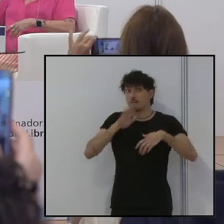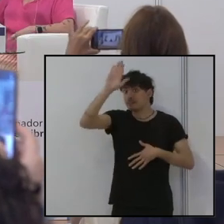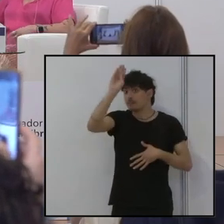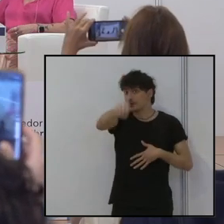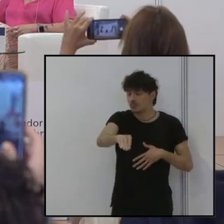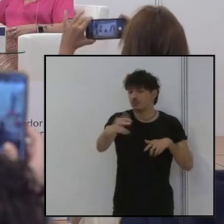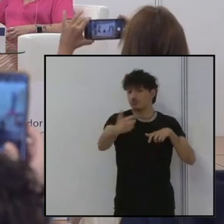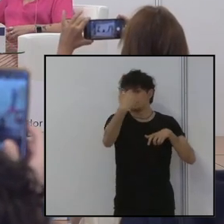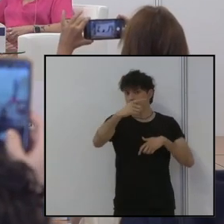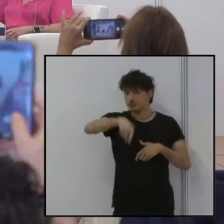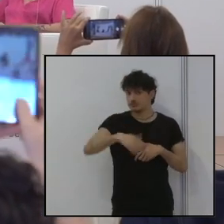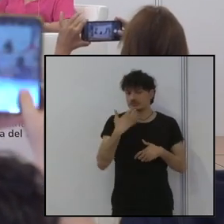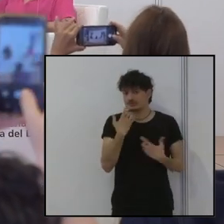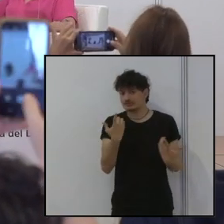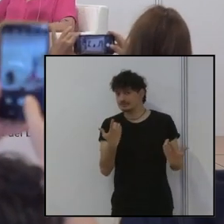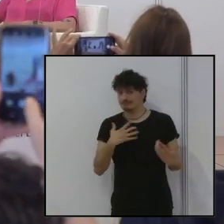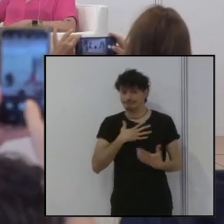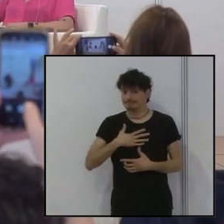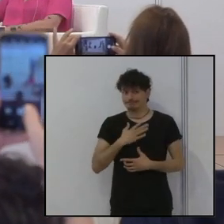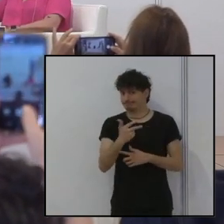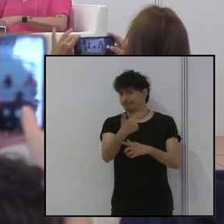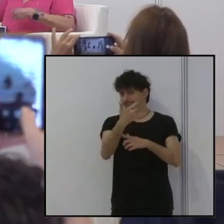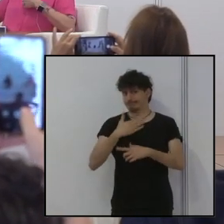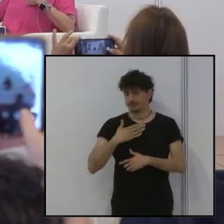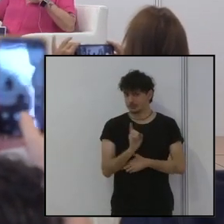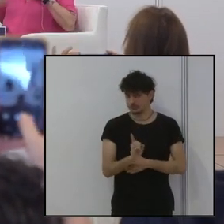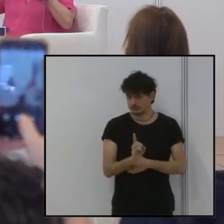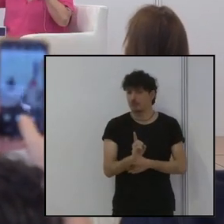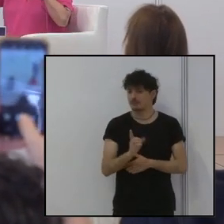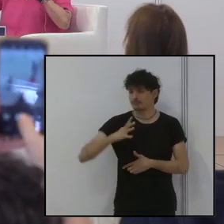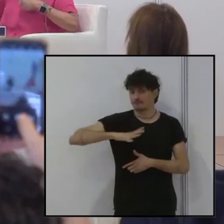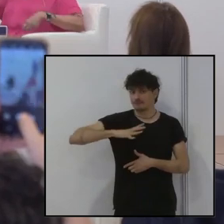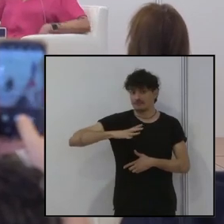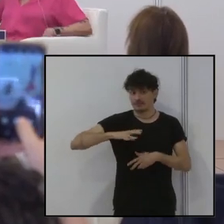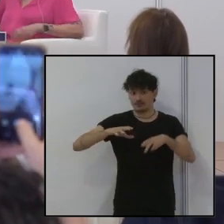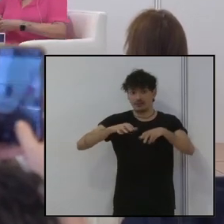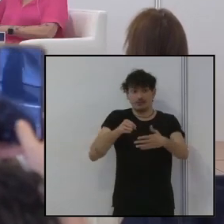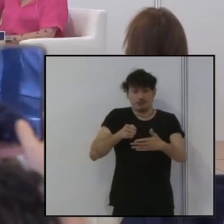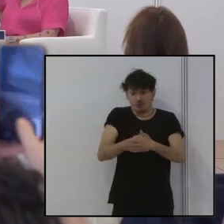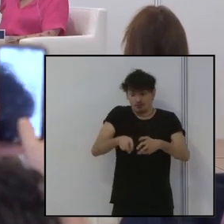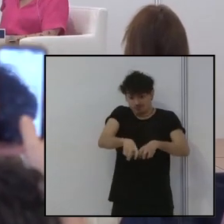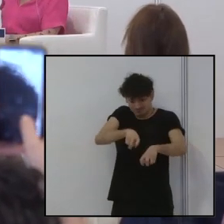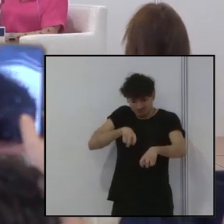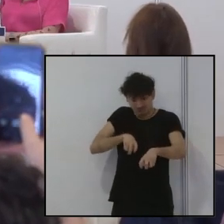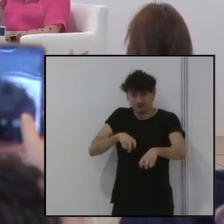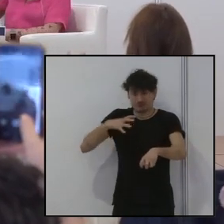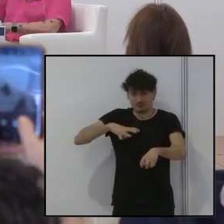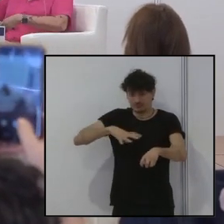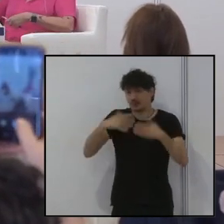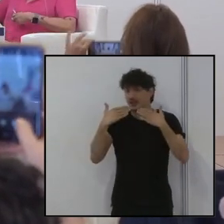alguien, por protección de datos, no se siente cómodo con esta circunstancia, rogamos se traslade al fondo de la sala. Muchas